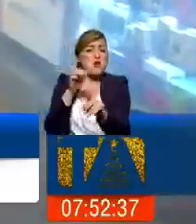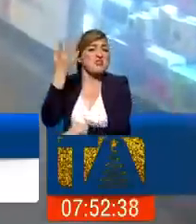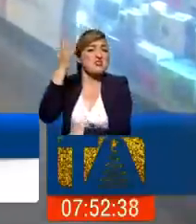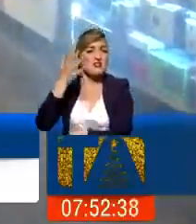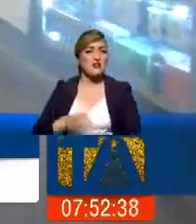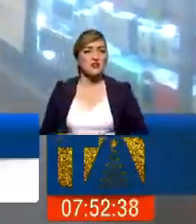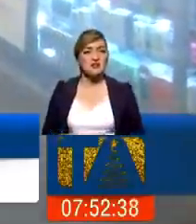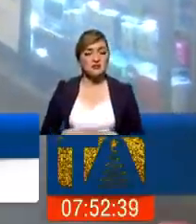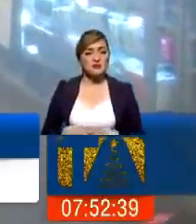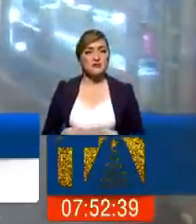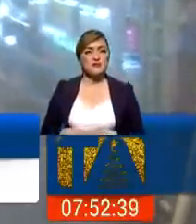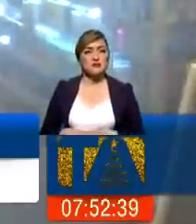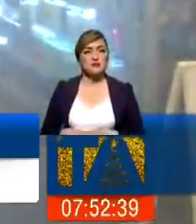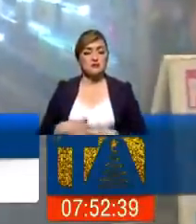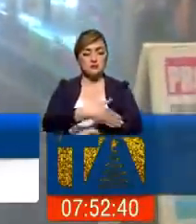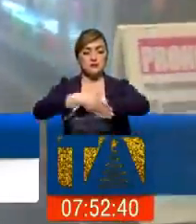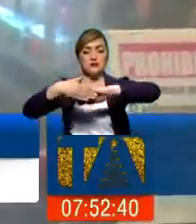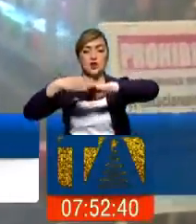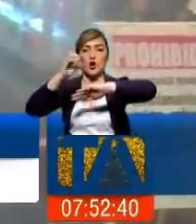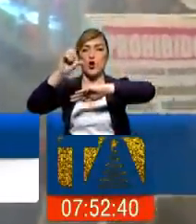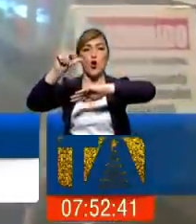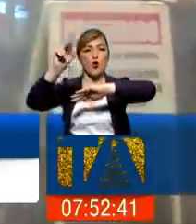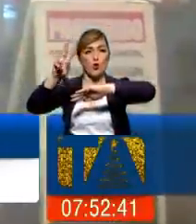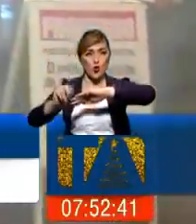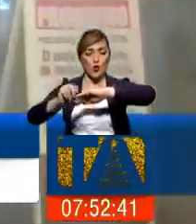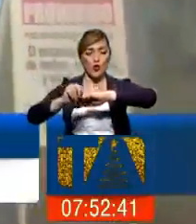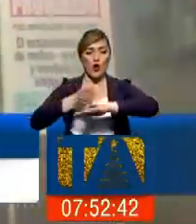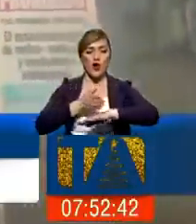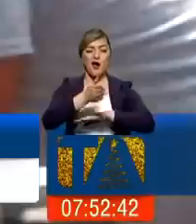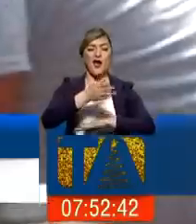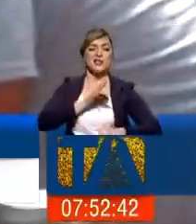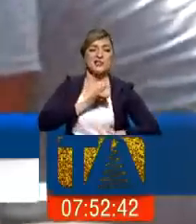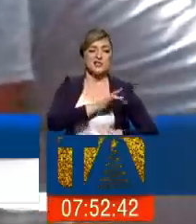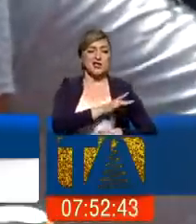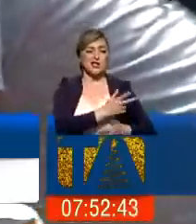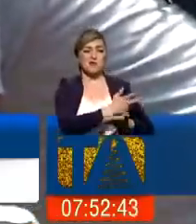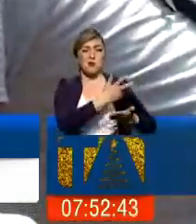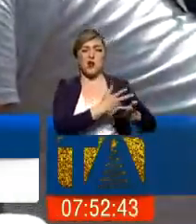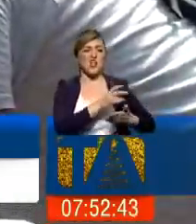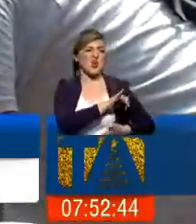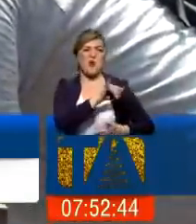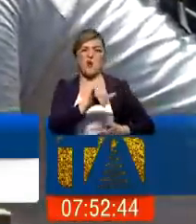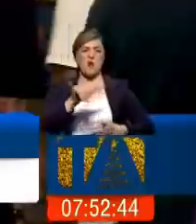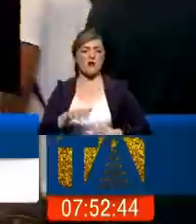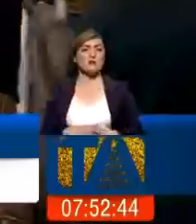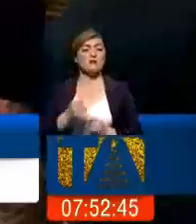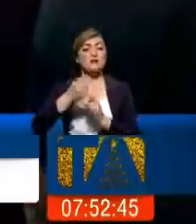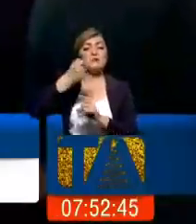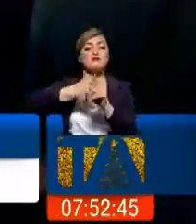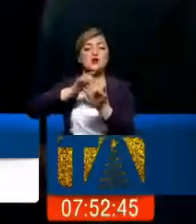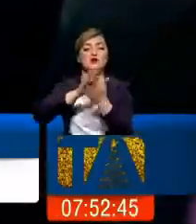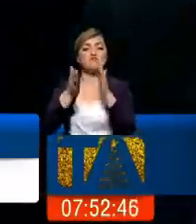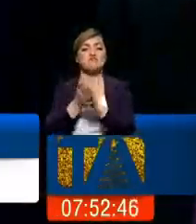distanciamiento social, aunque tampoco en la calle Colón o a lo largo de la Chile y de la Chimborazo, un escenario que desde finales de noviembre se ha